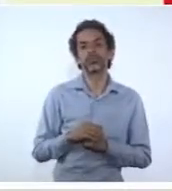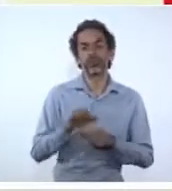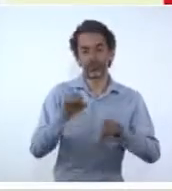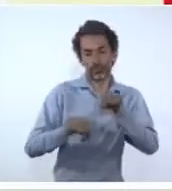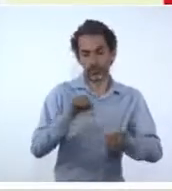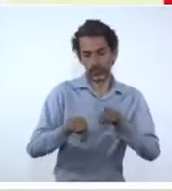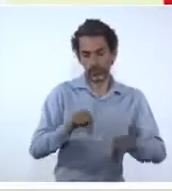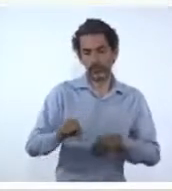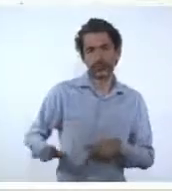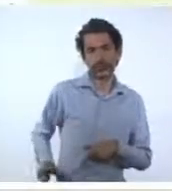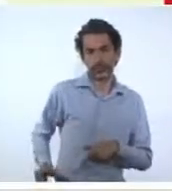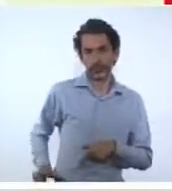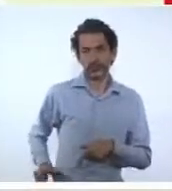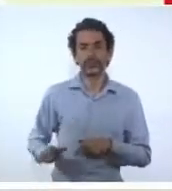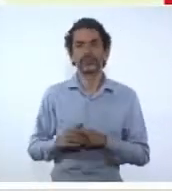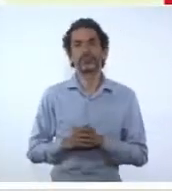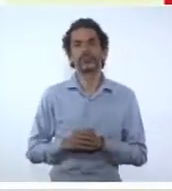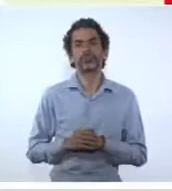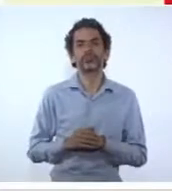Ecobici.